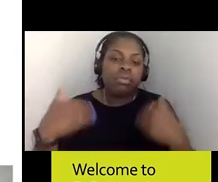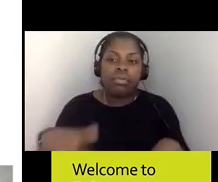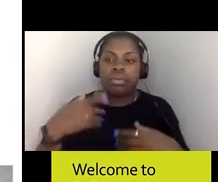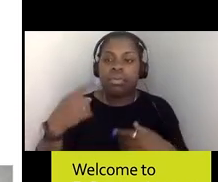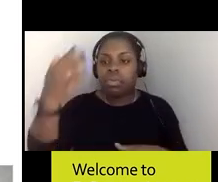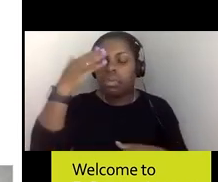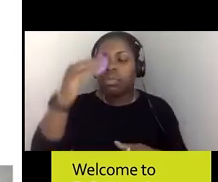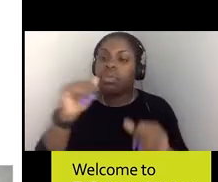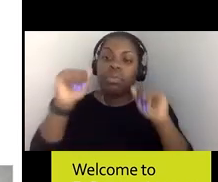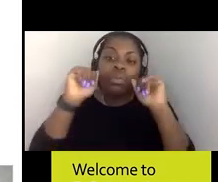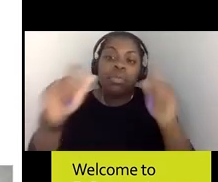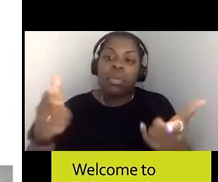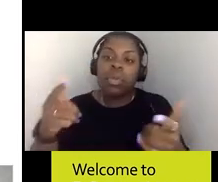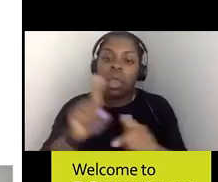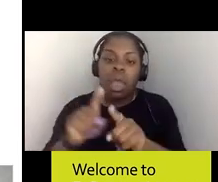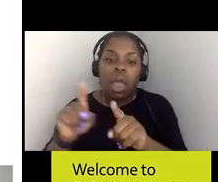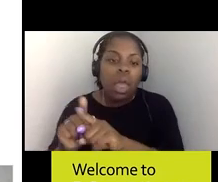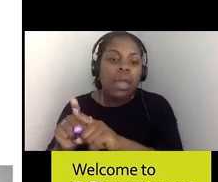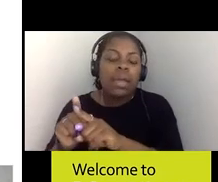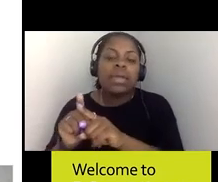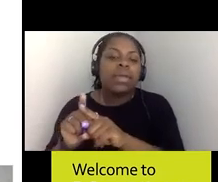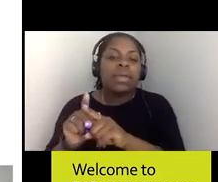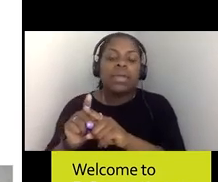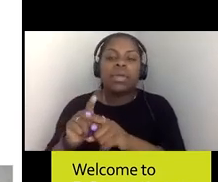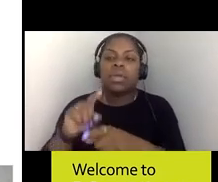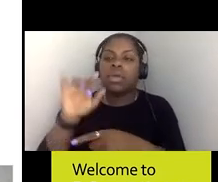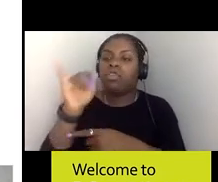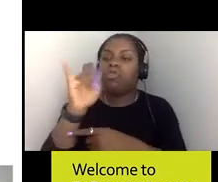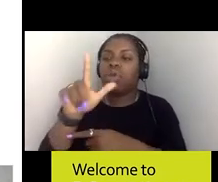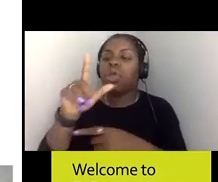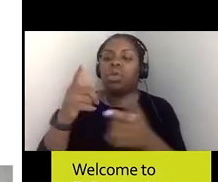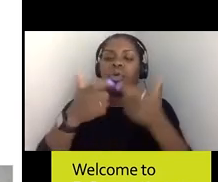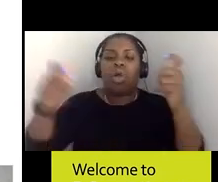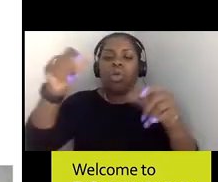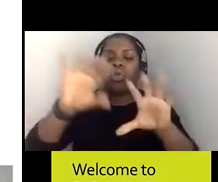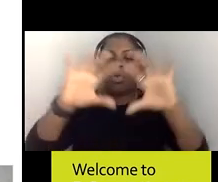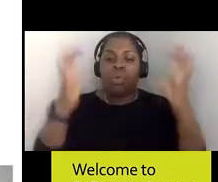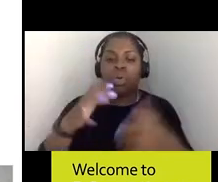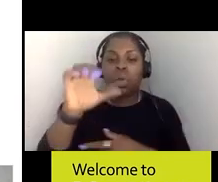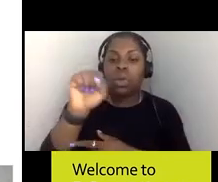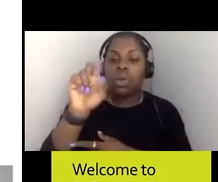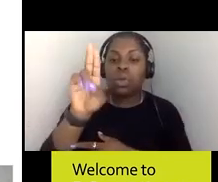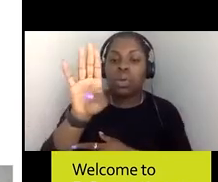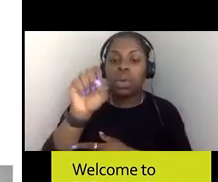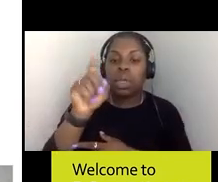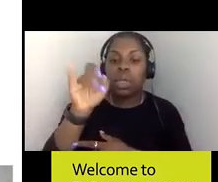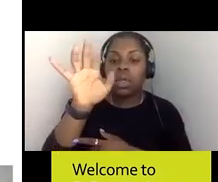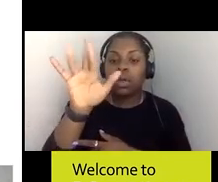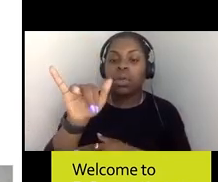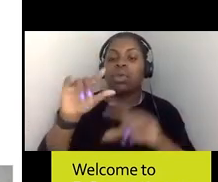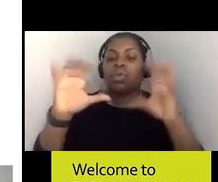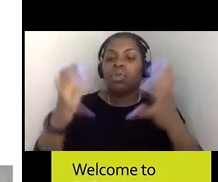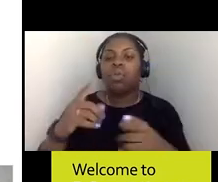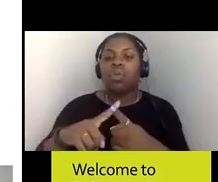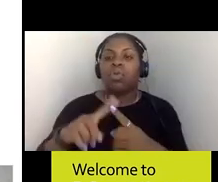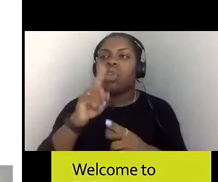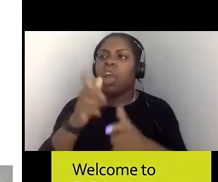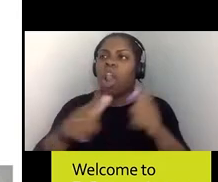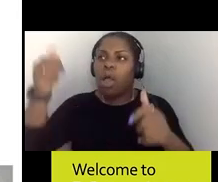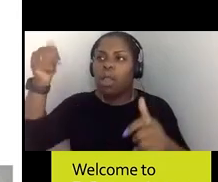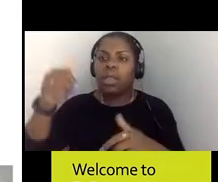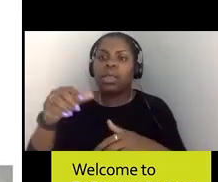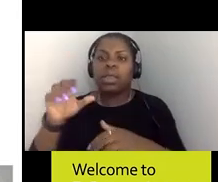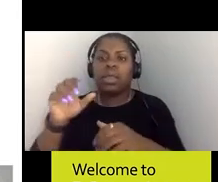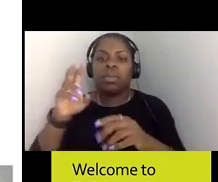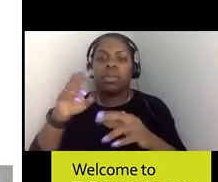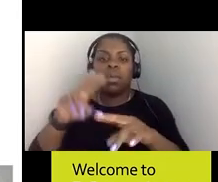grande de Estados Unidos. Y sí, no es sorpresa, y son un subsidiario del Geo Group, que es el operador más grande